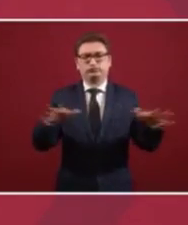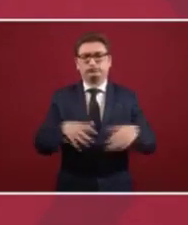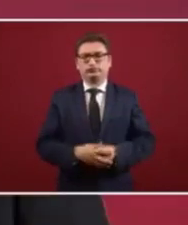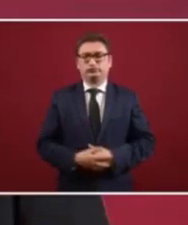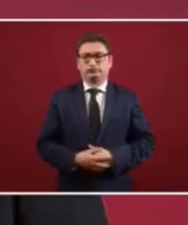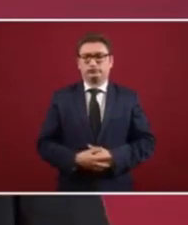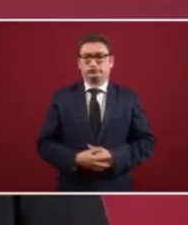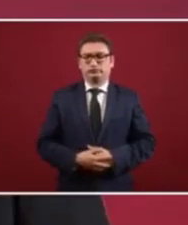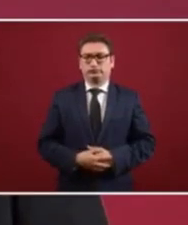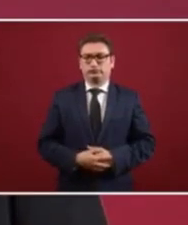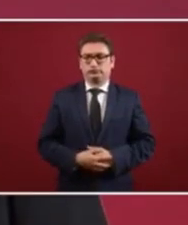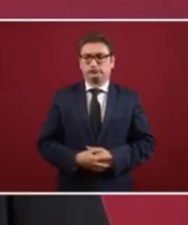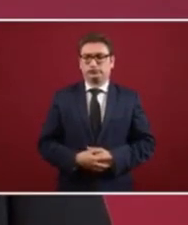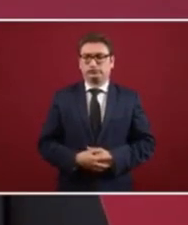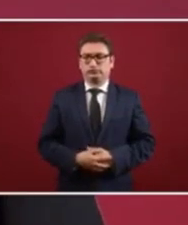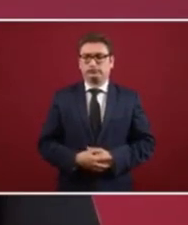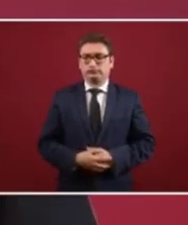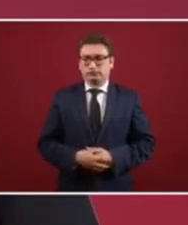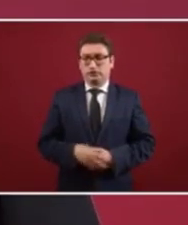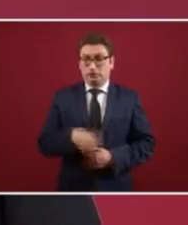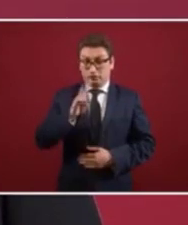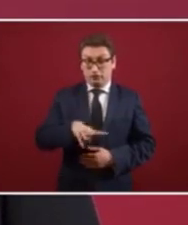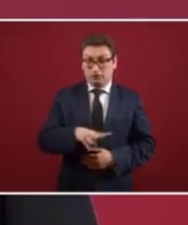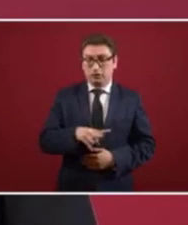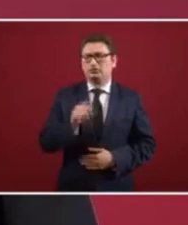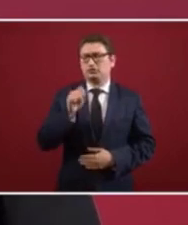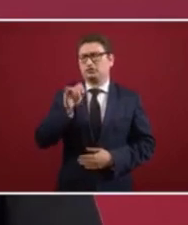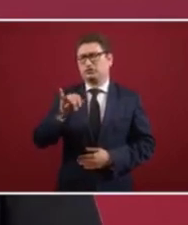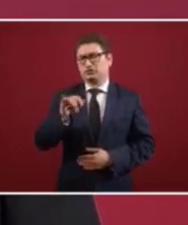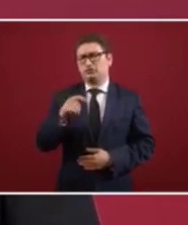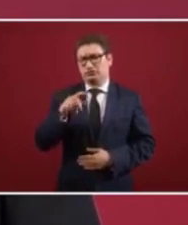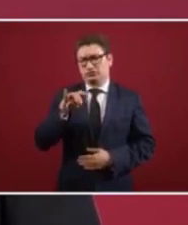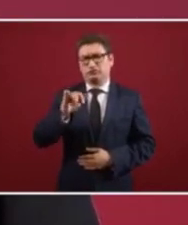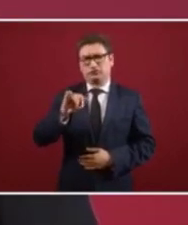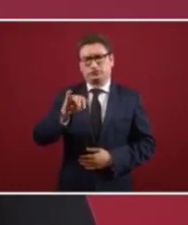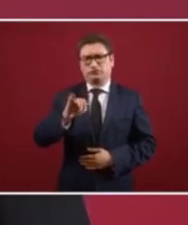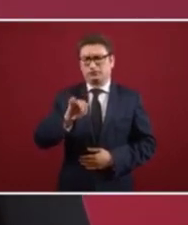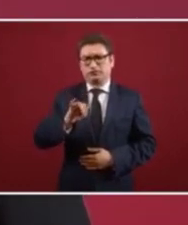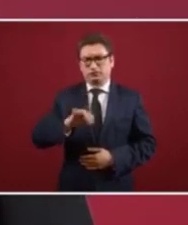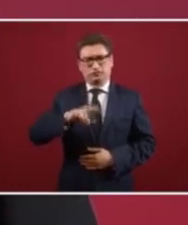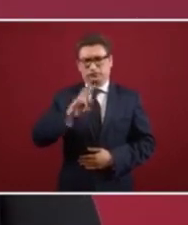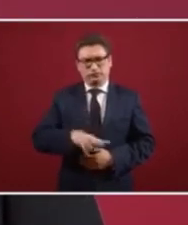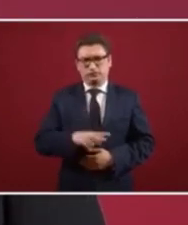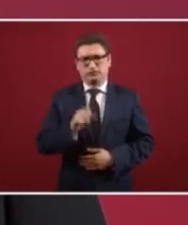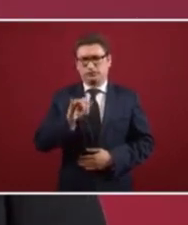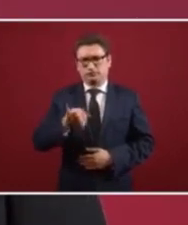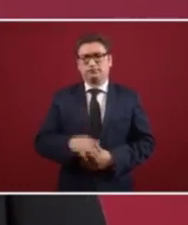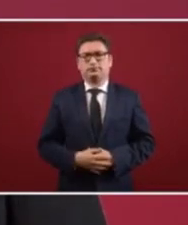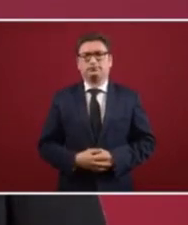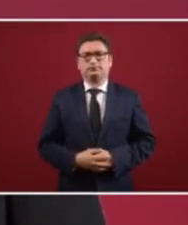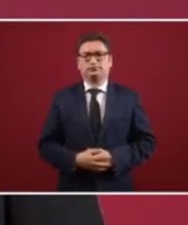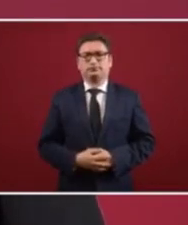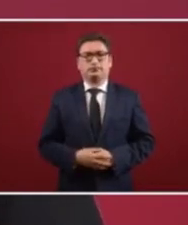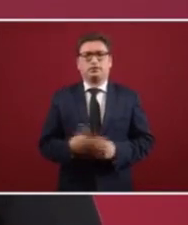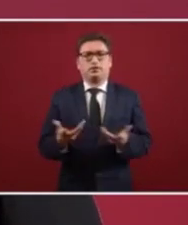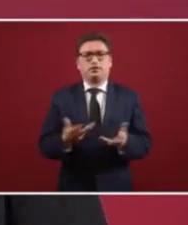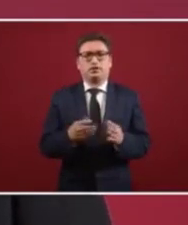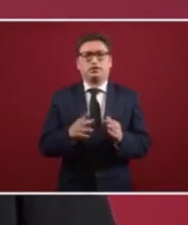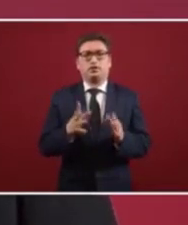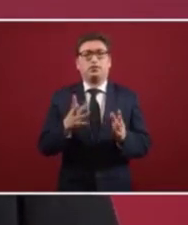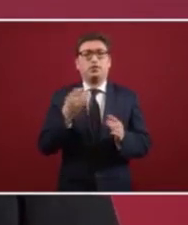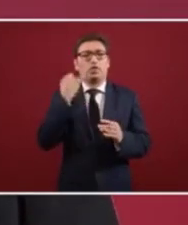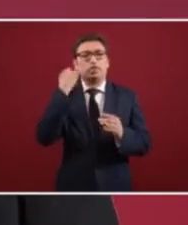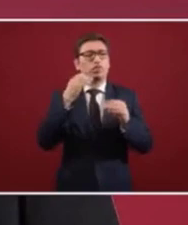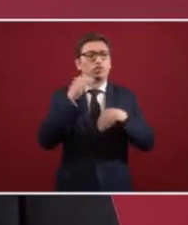Lo ve genuino. ¿Eh? Lo ve genuino, sí, desde su punto sí, de vista. Sí, sí, auténtico. O sea, no